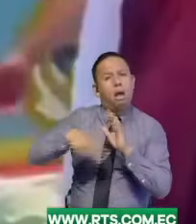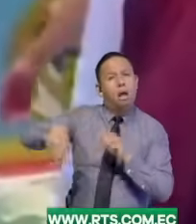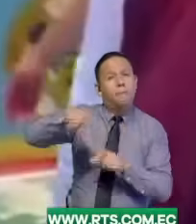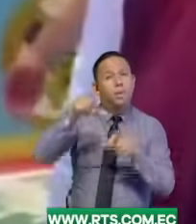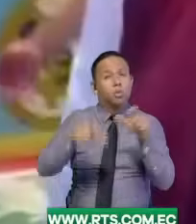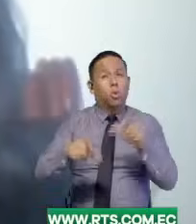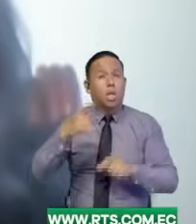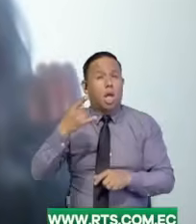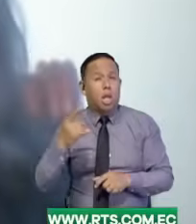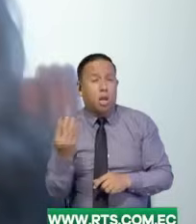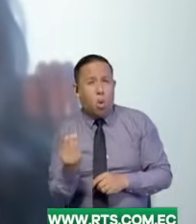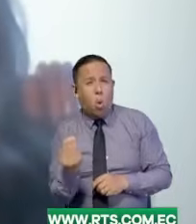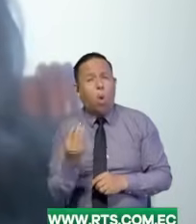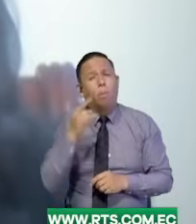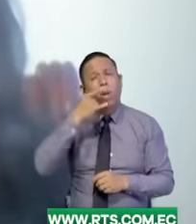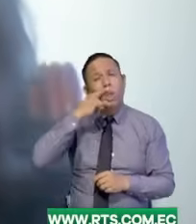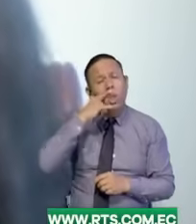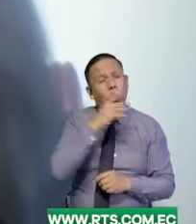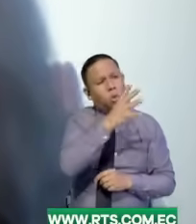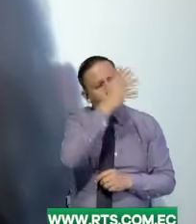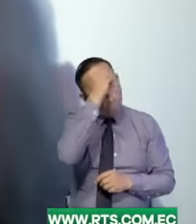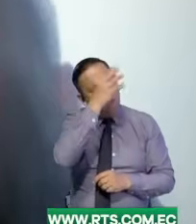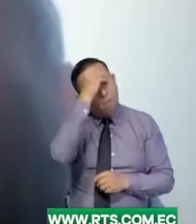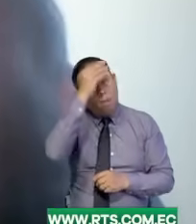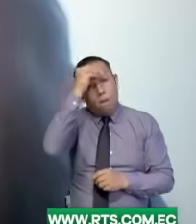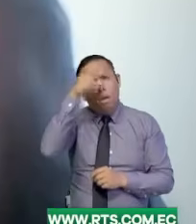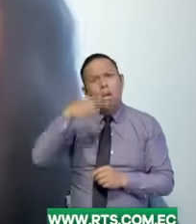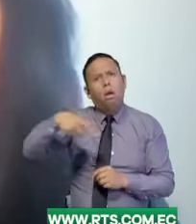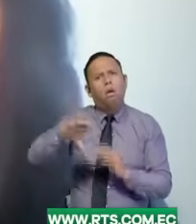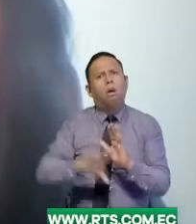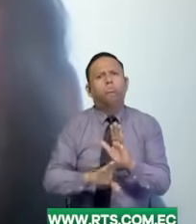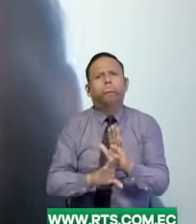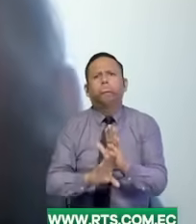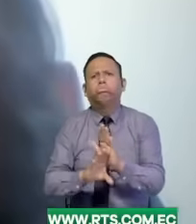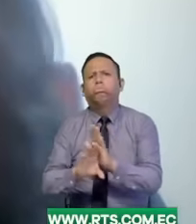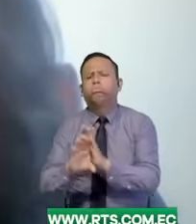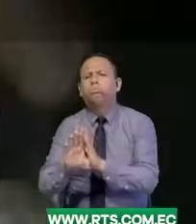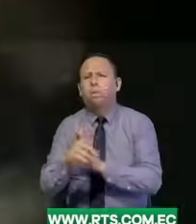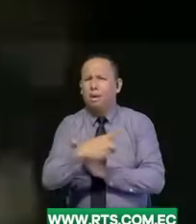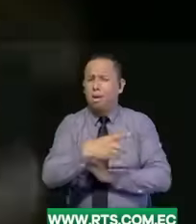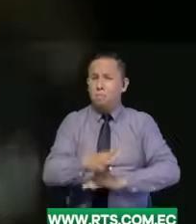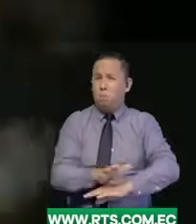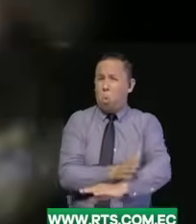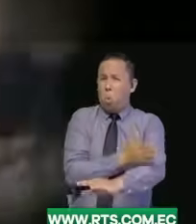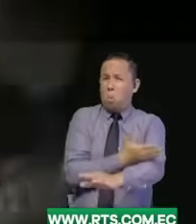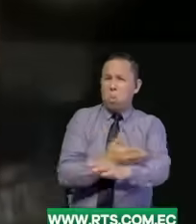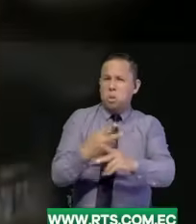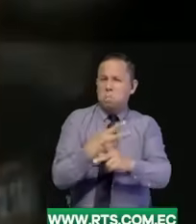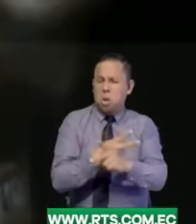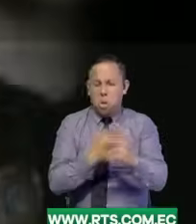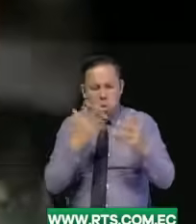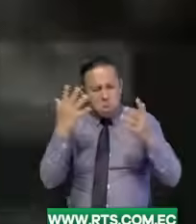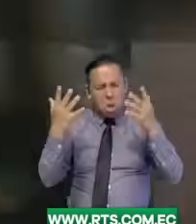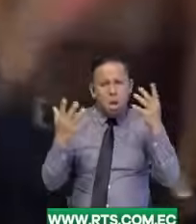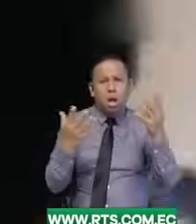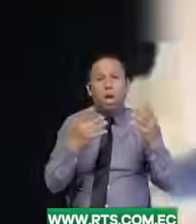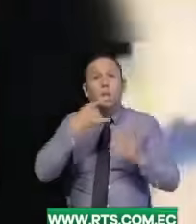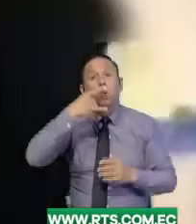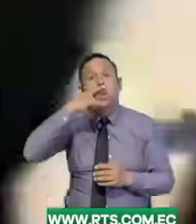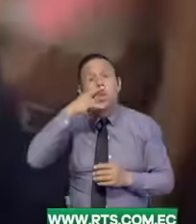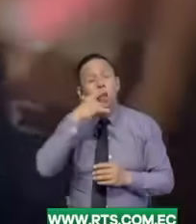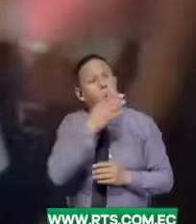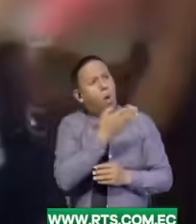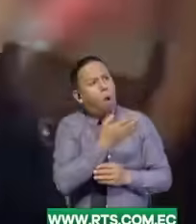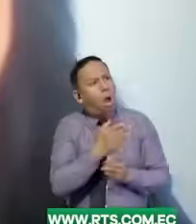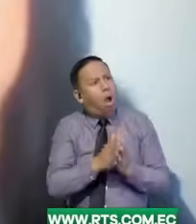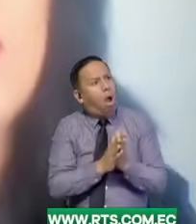Están en pleno proceso de desarrollo. Esta música urbana que pega que a un niño le digan con la ayuda de Dios,